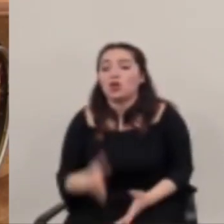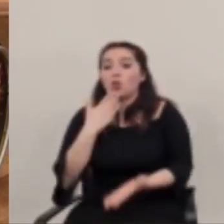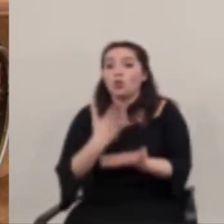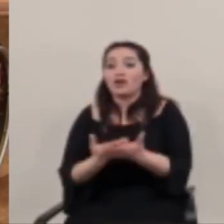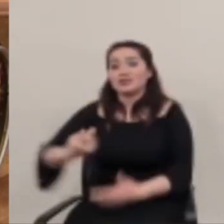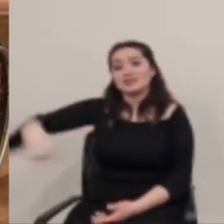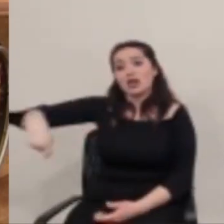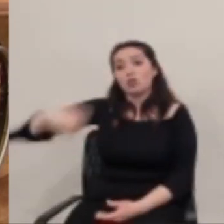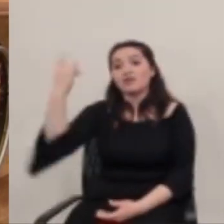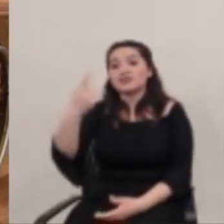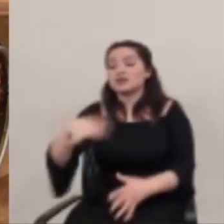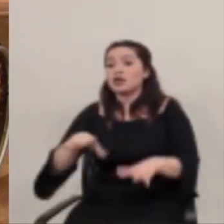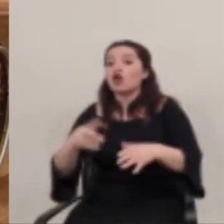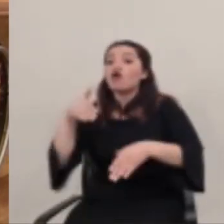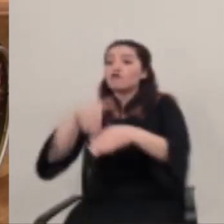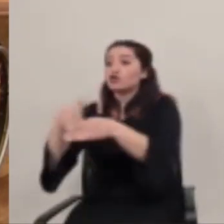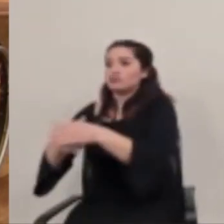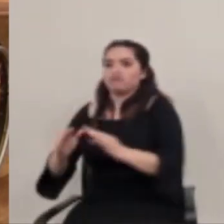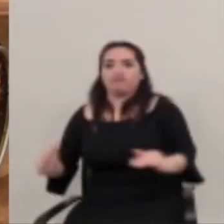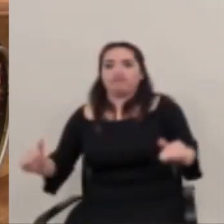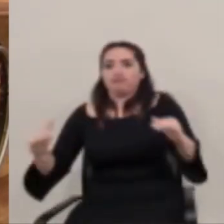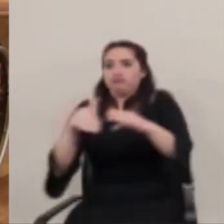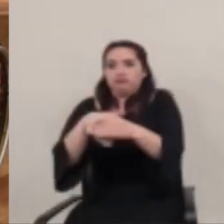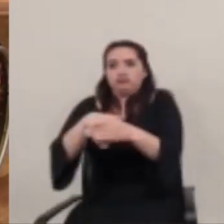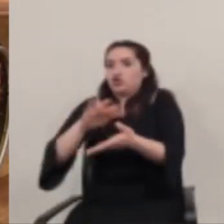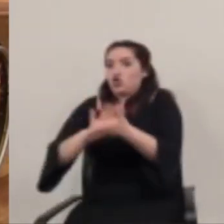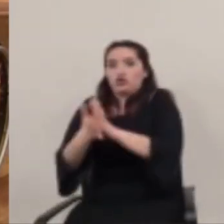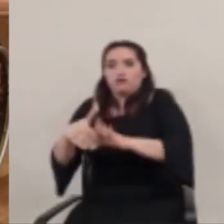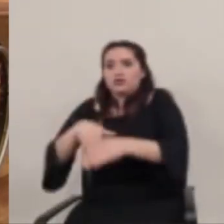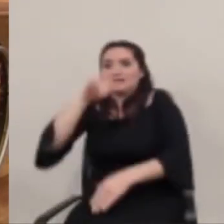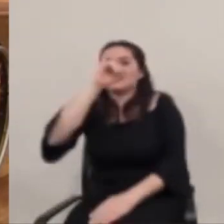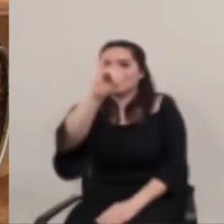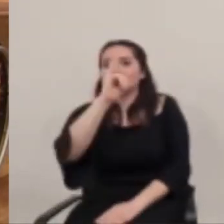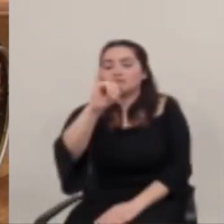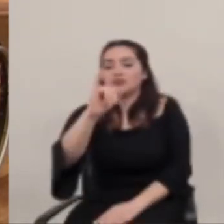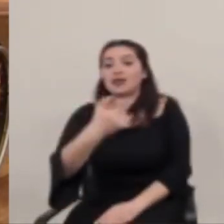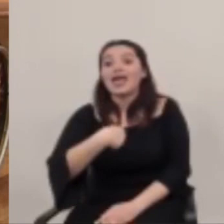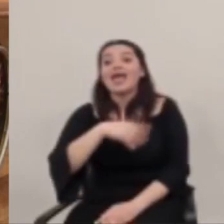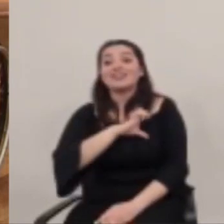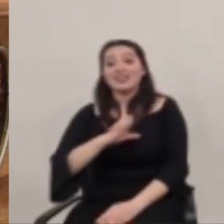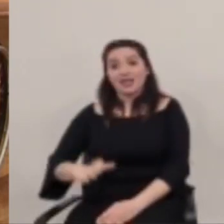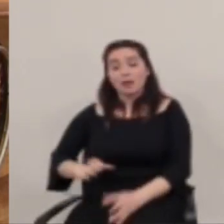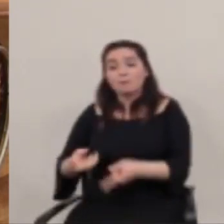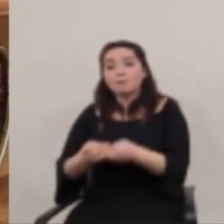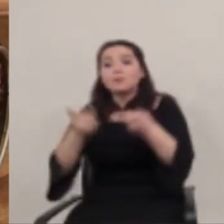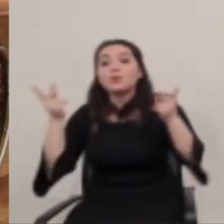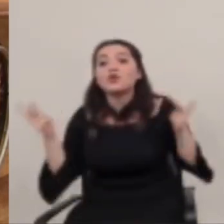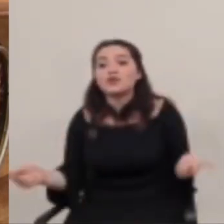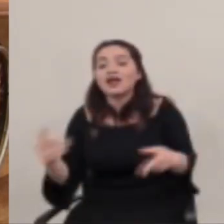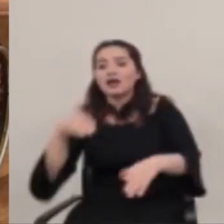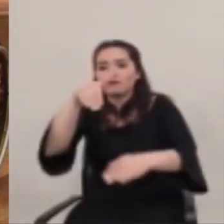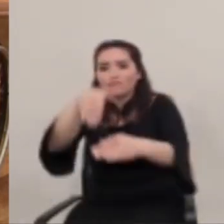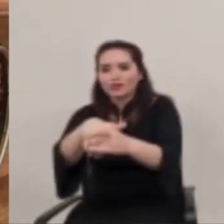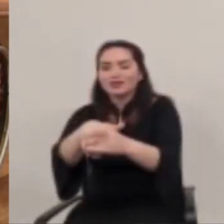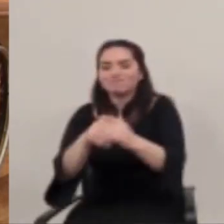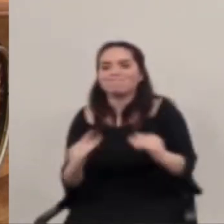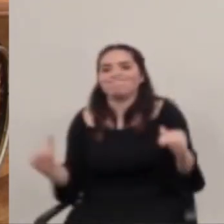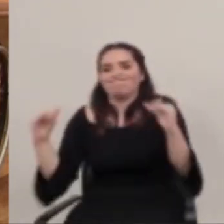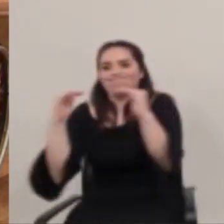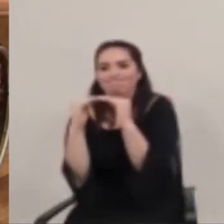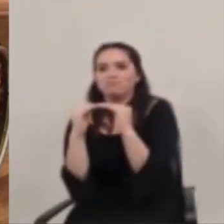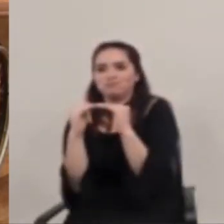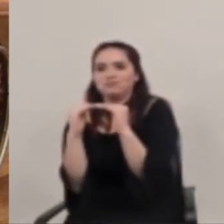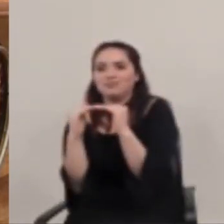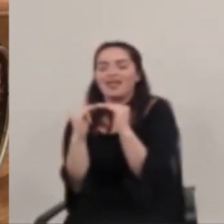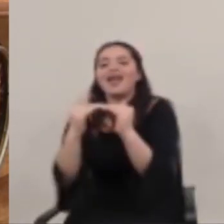unanimidad acá en la Universidad de Chile, que es estatal y pública, la primera universidad, se vota por unanimidad que se lleve a cabo, quiere